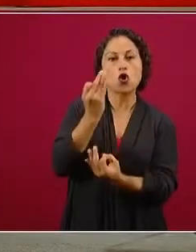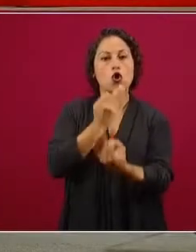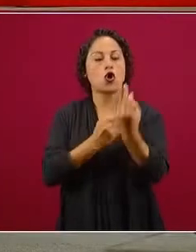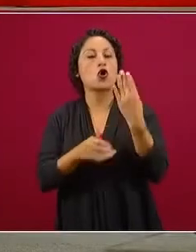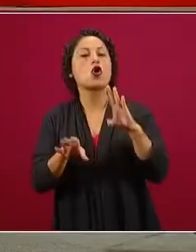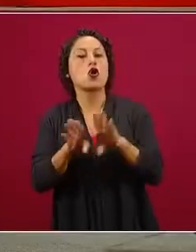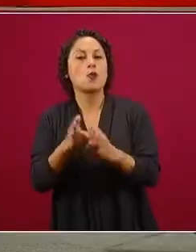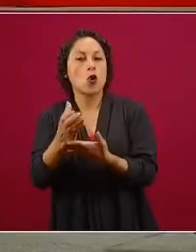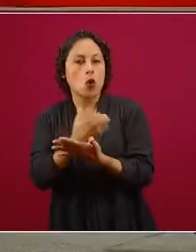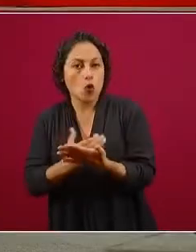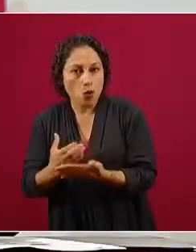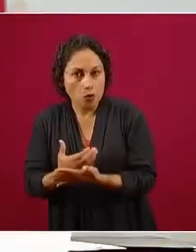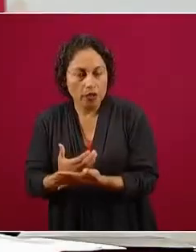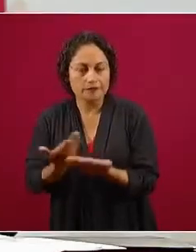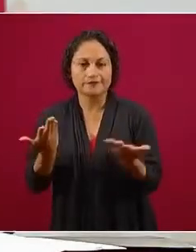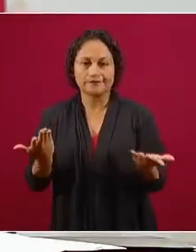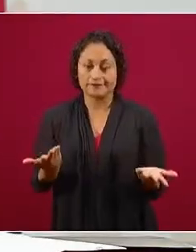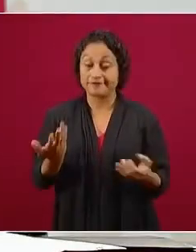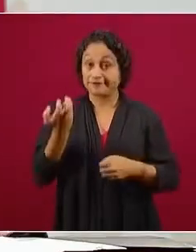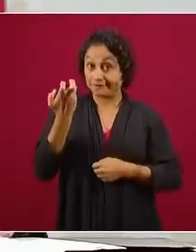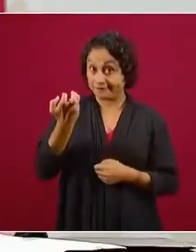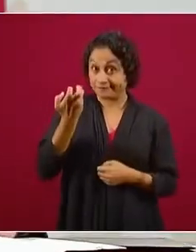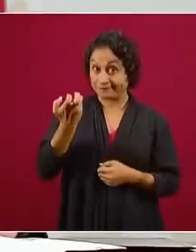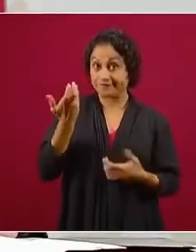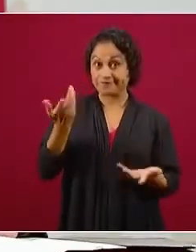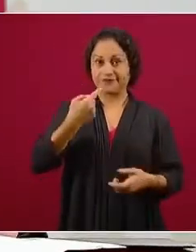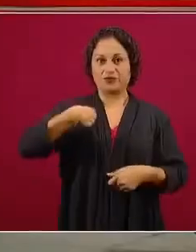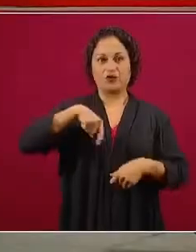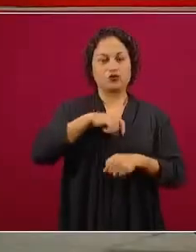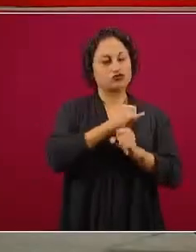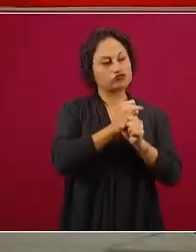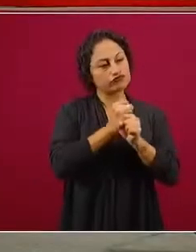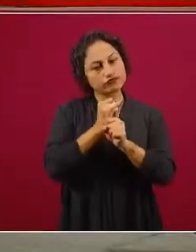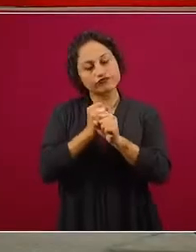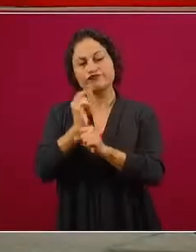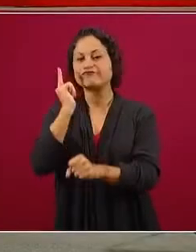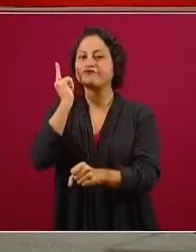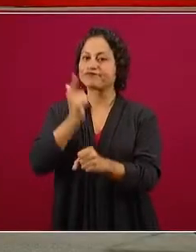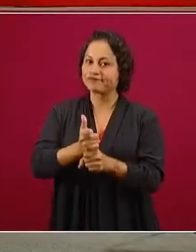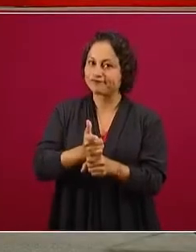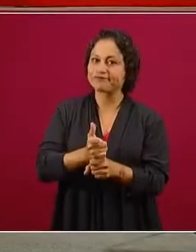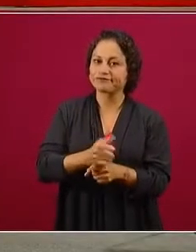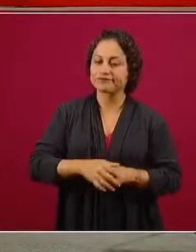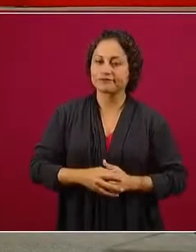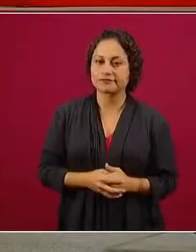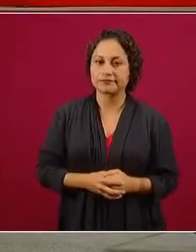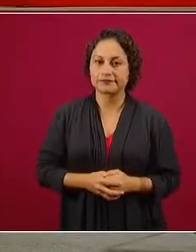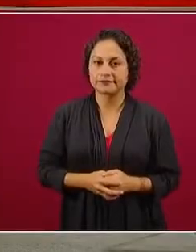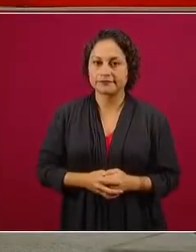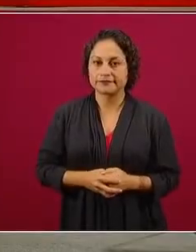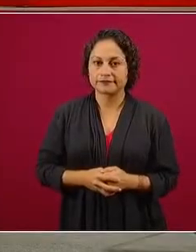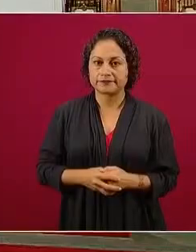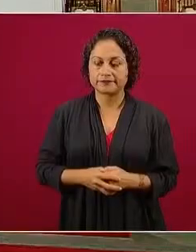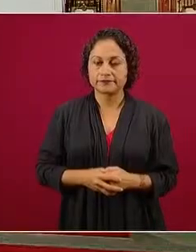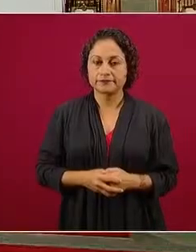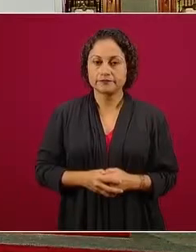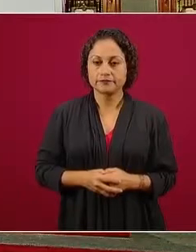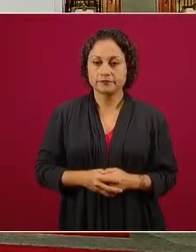hay esta ecuación que hemos observado y bueno,